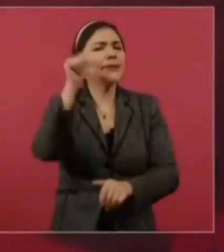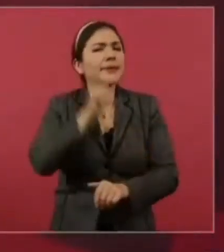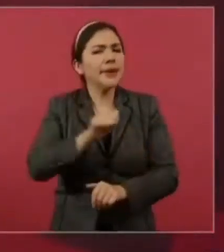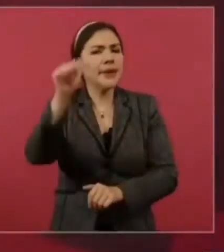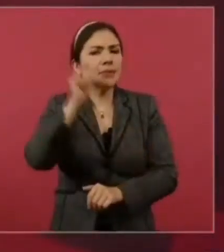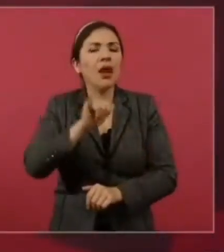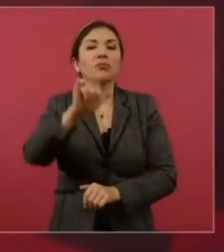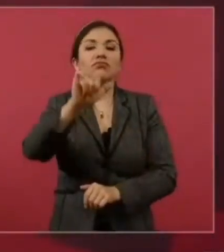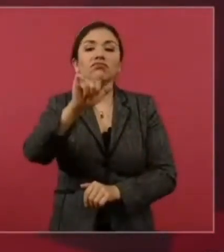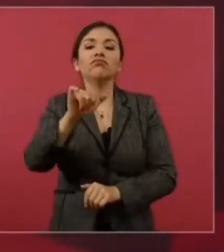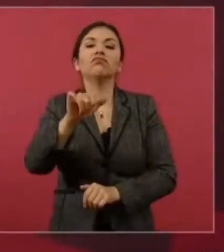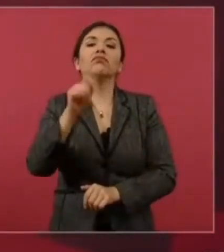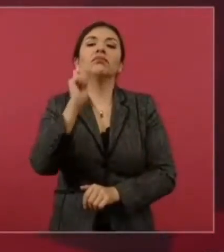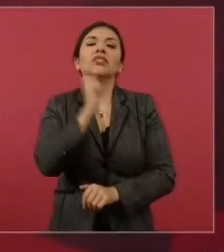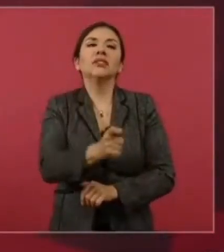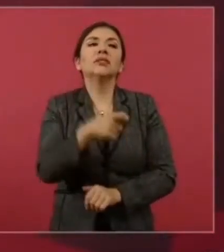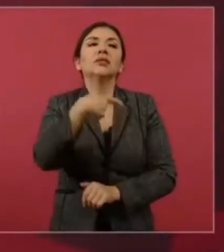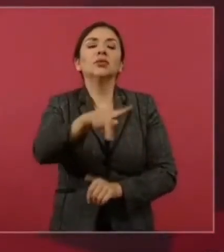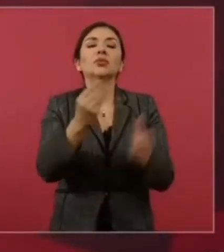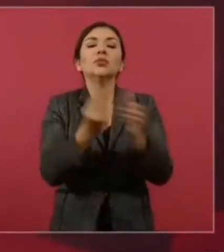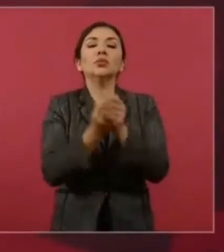siempre